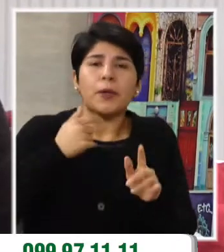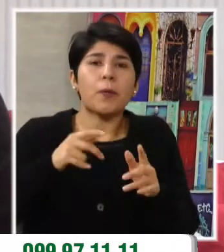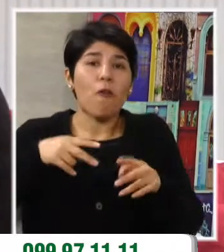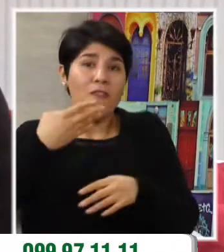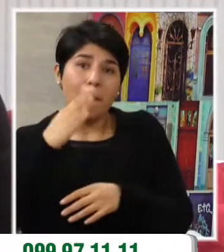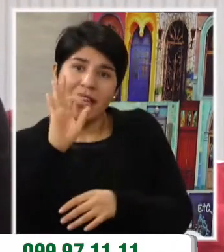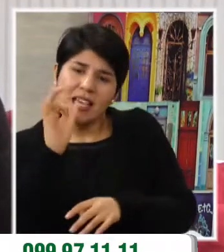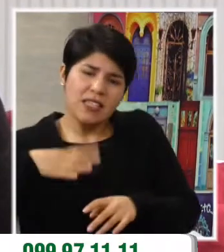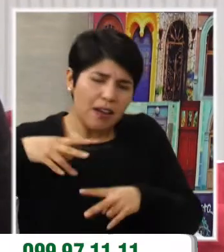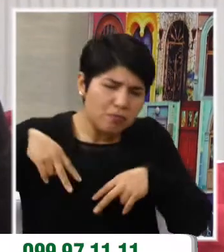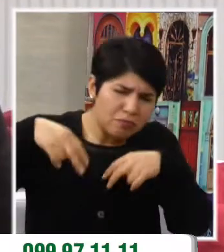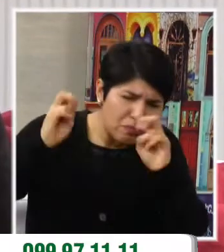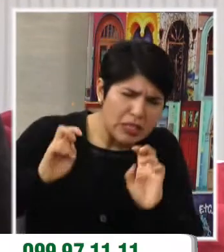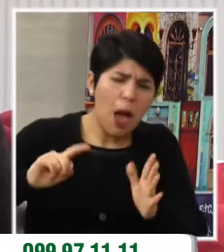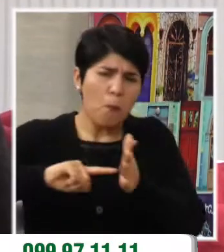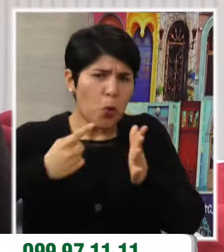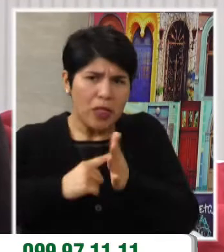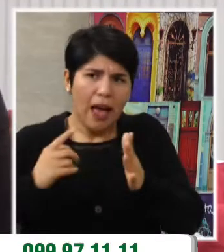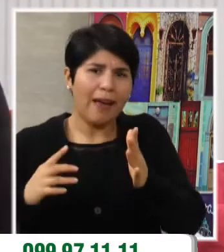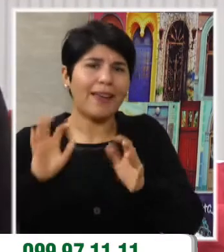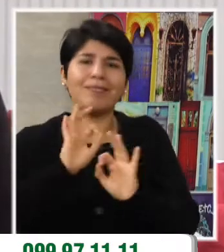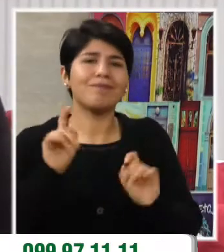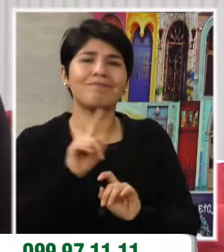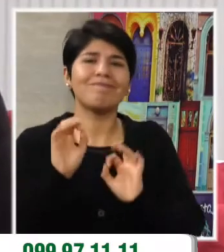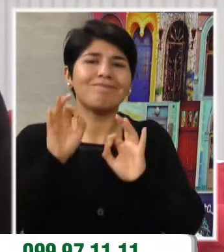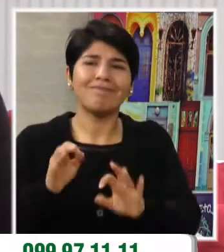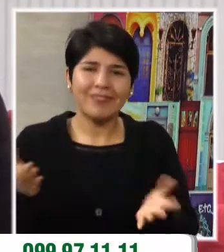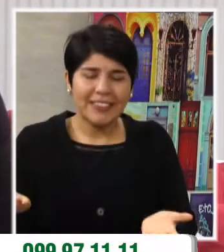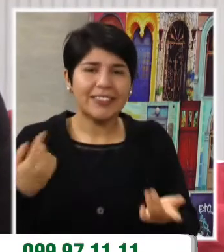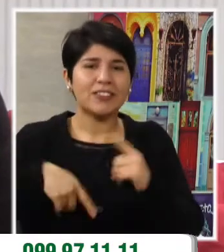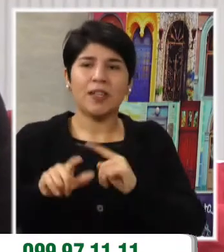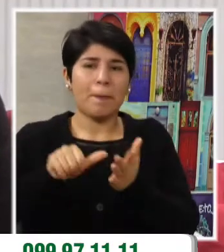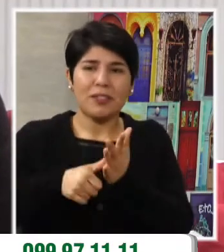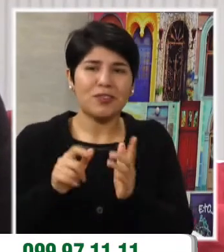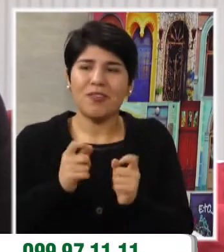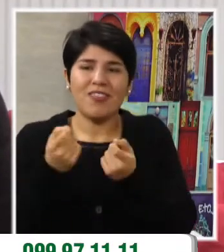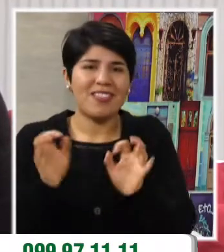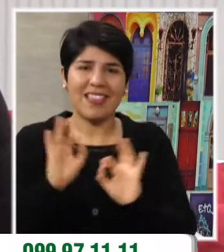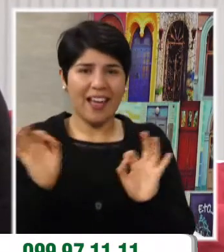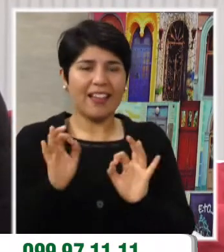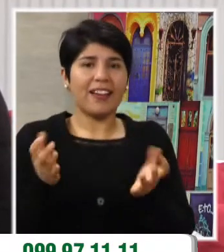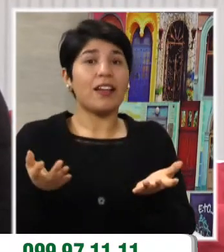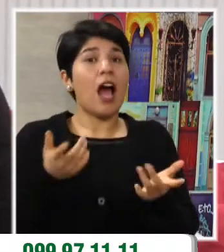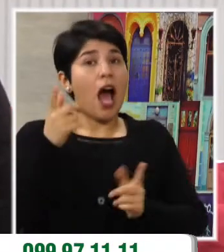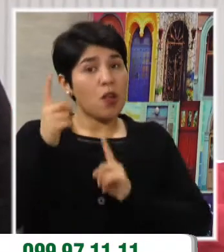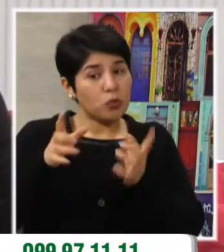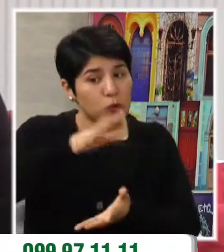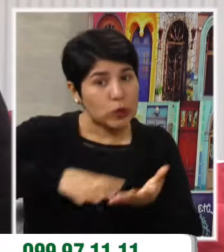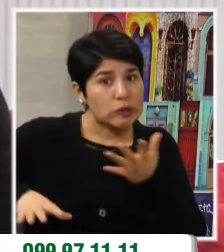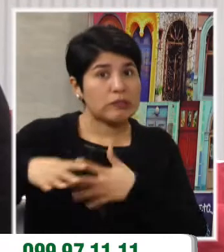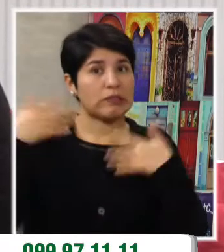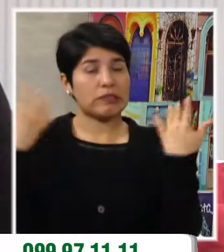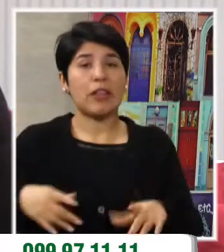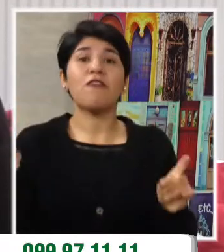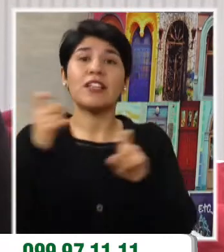bps no les da para acceder a una pensión por discapacidad entonces tenemos por ejemplo situaciones muy complejas madres